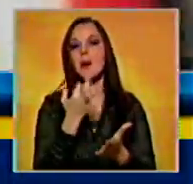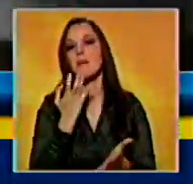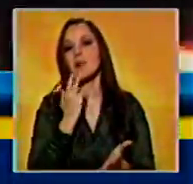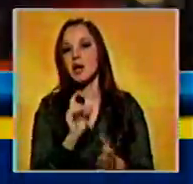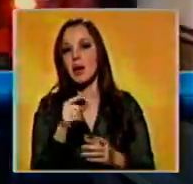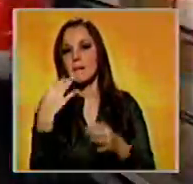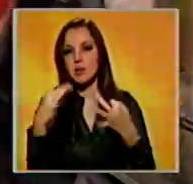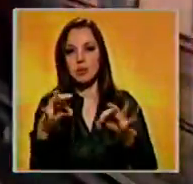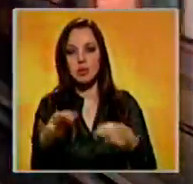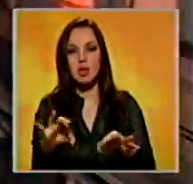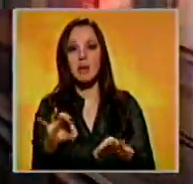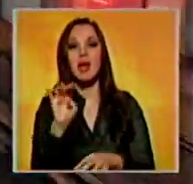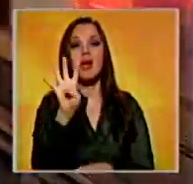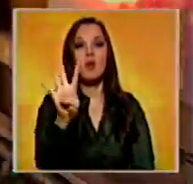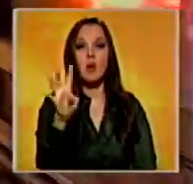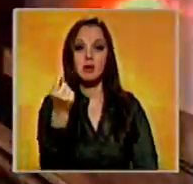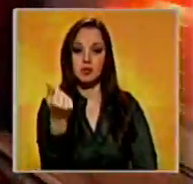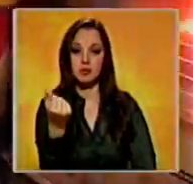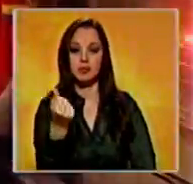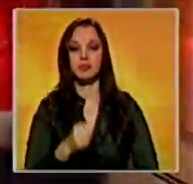ejemplo tiene un costo de cuatro bolívares